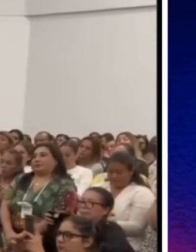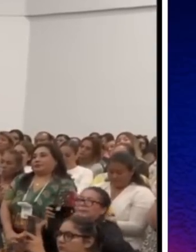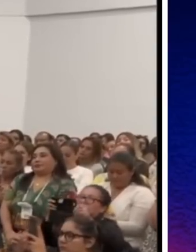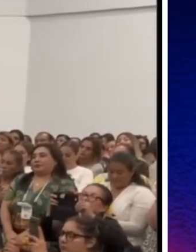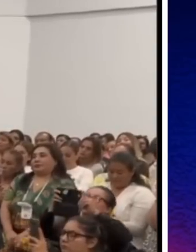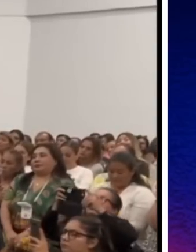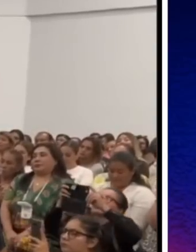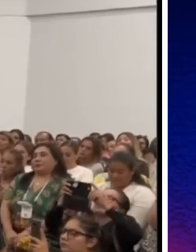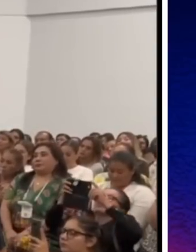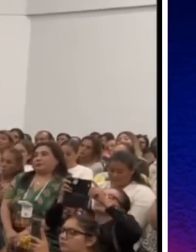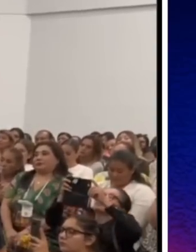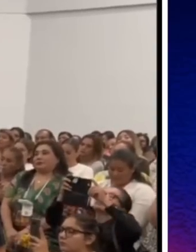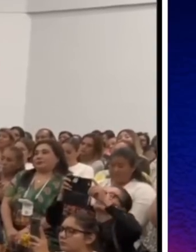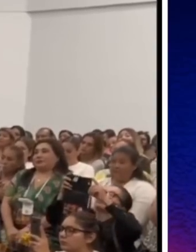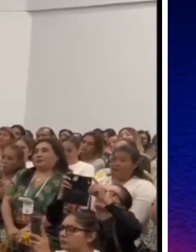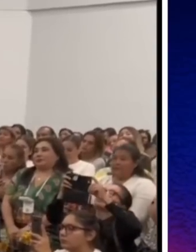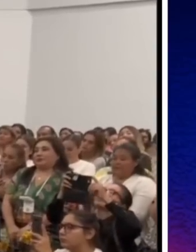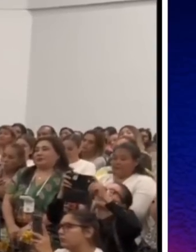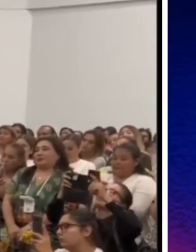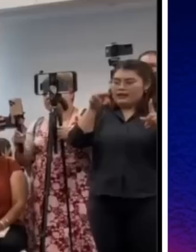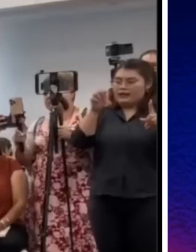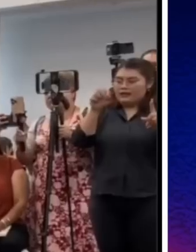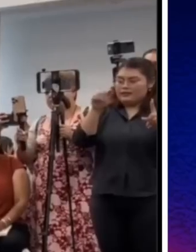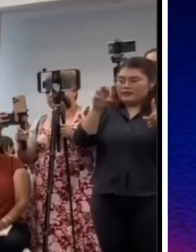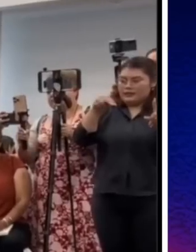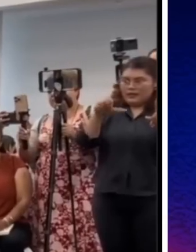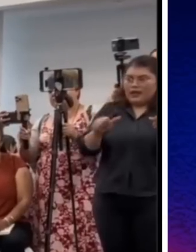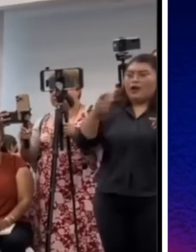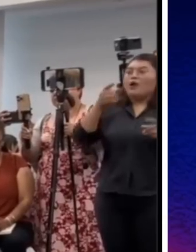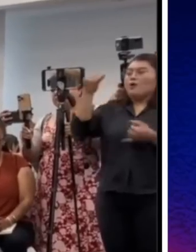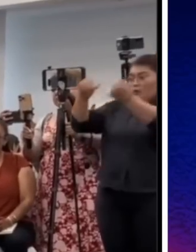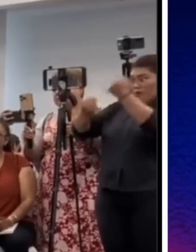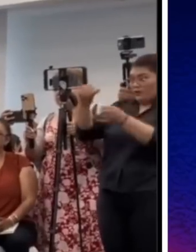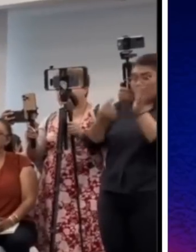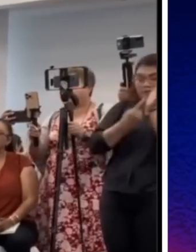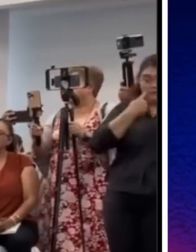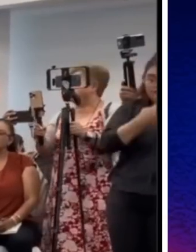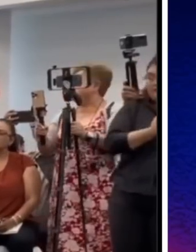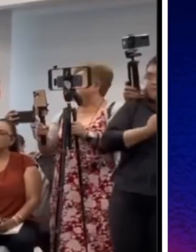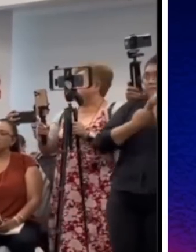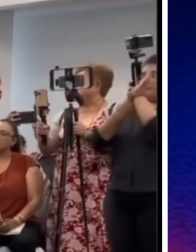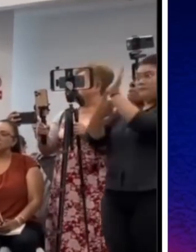de la Ciudad de México, Ernestina Godoy, lleva ante un juez el caso. El juez